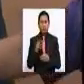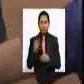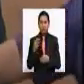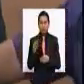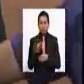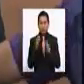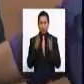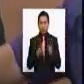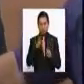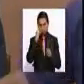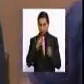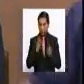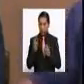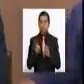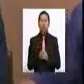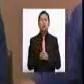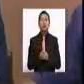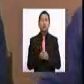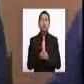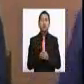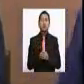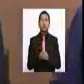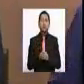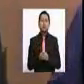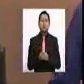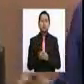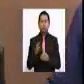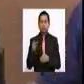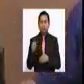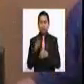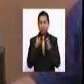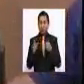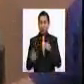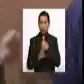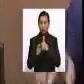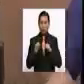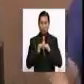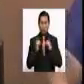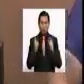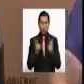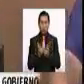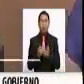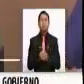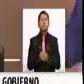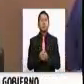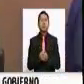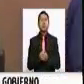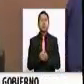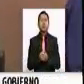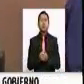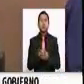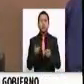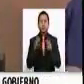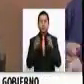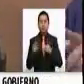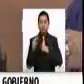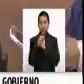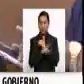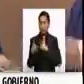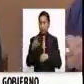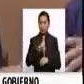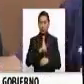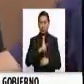viceministro felipe cáceres dice el ministro de defensa social el director nacional de la fuerza